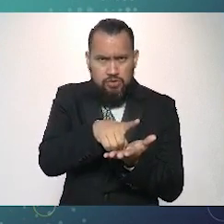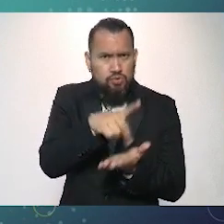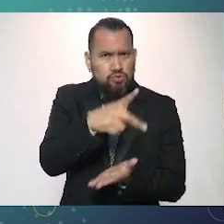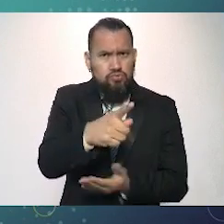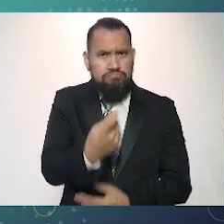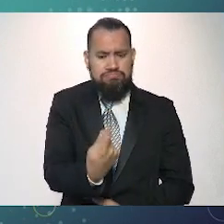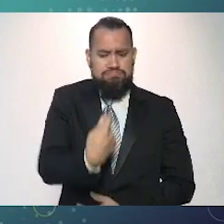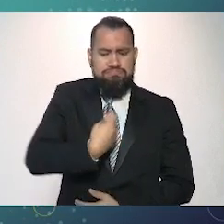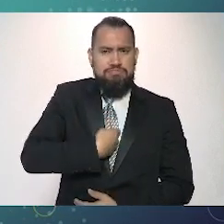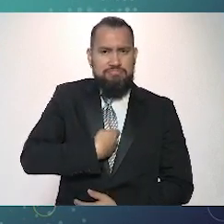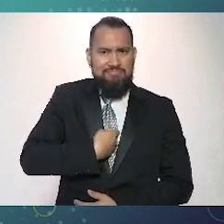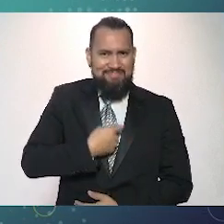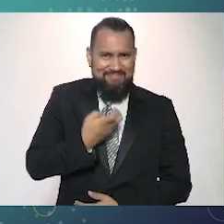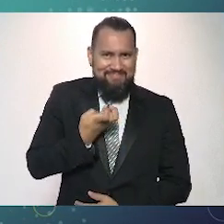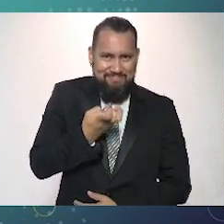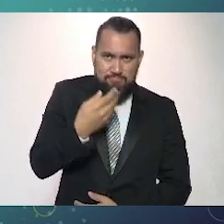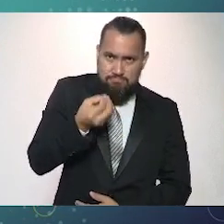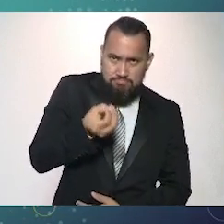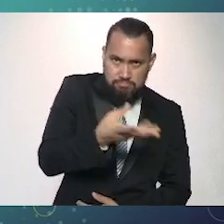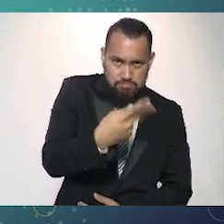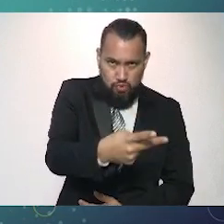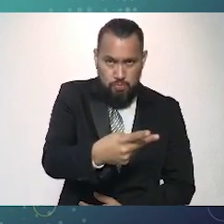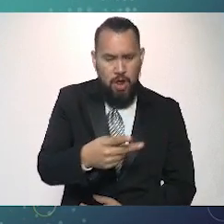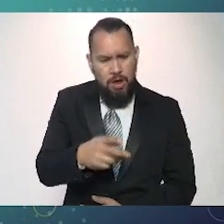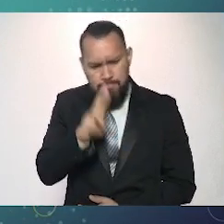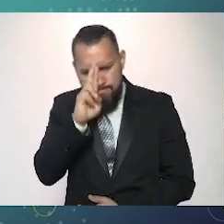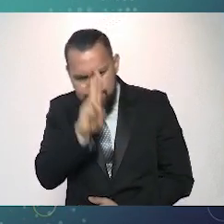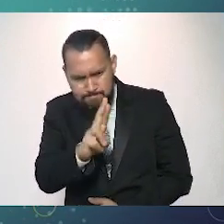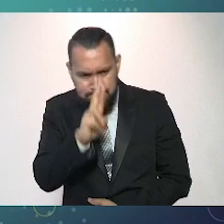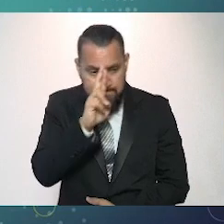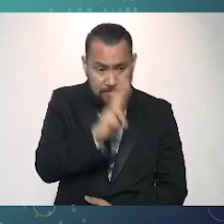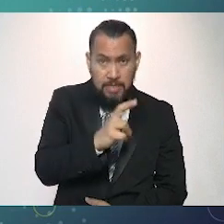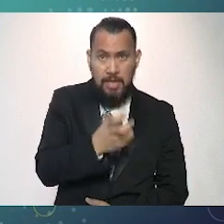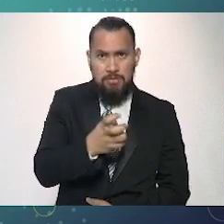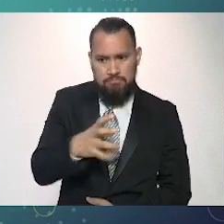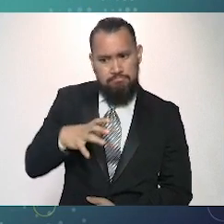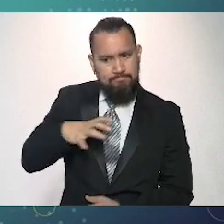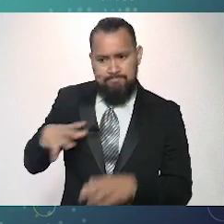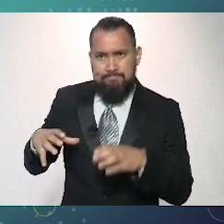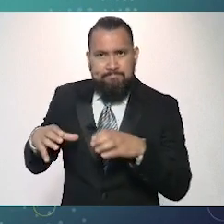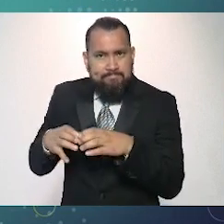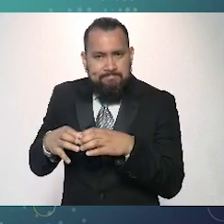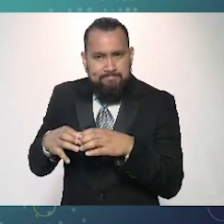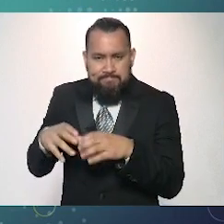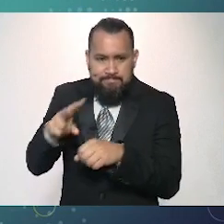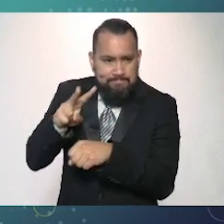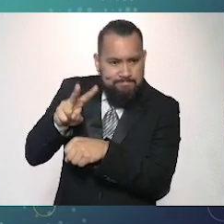identidad y a lo que ahora conocemos todos como la ubicación de esa